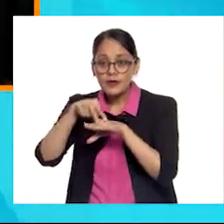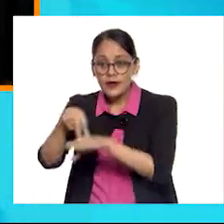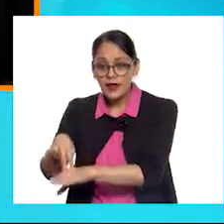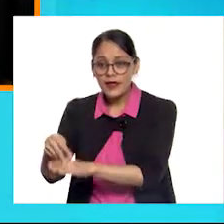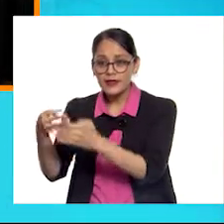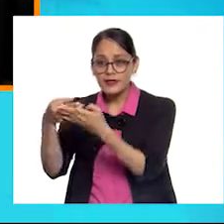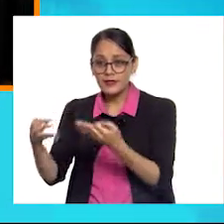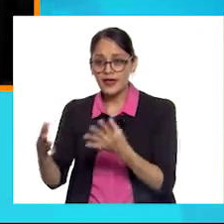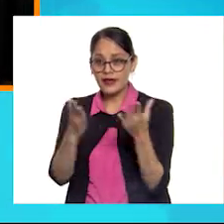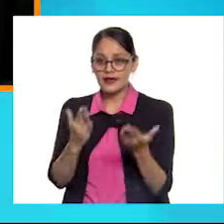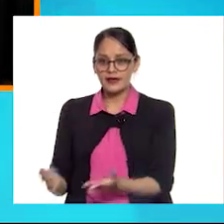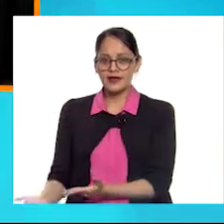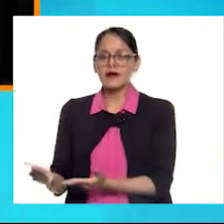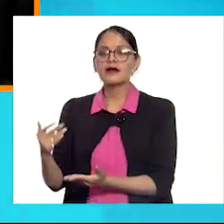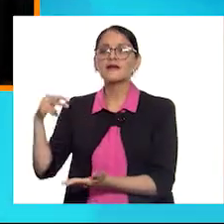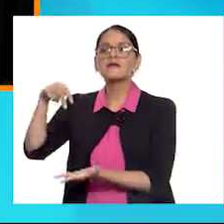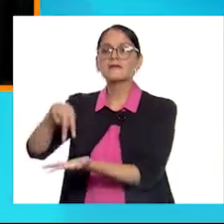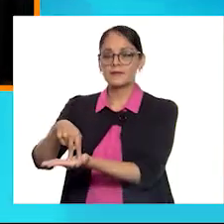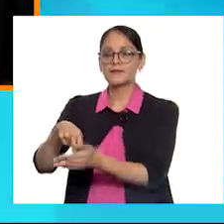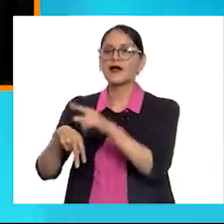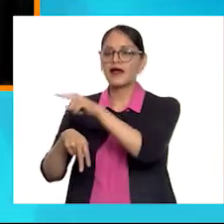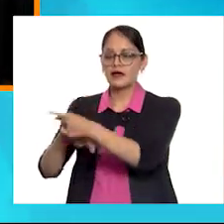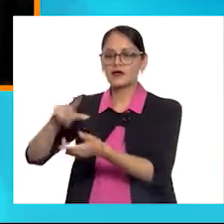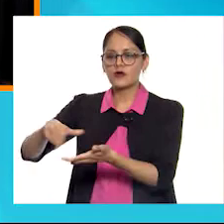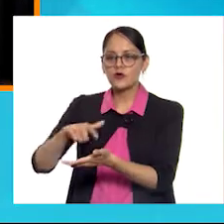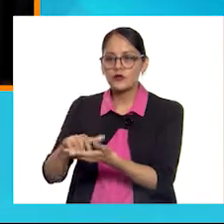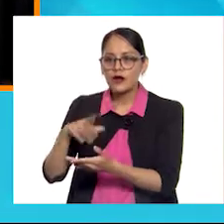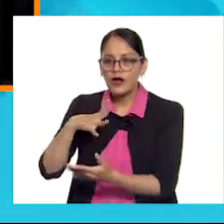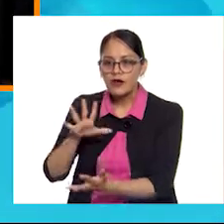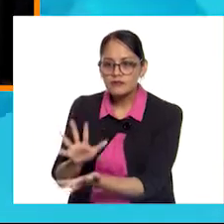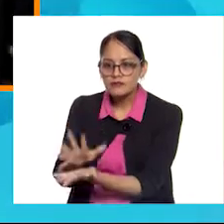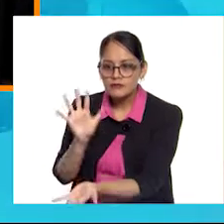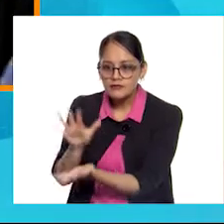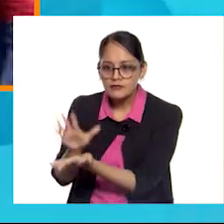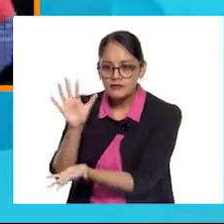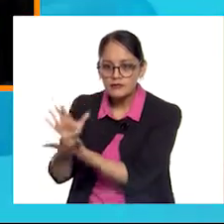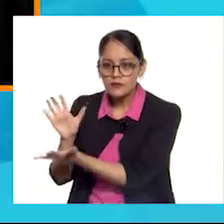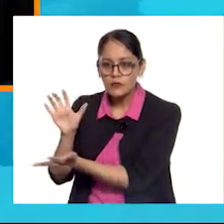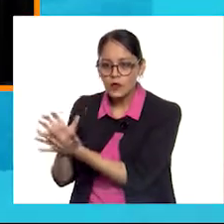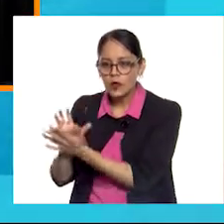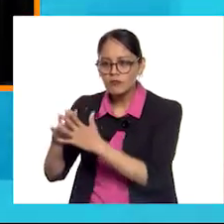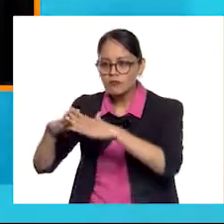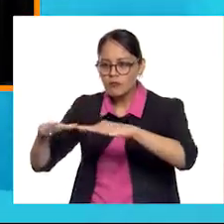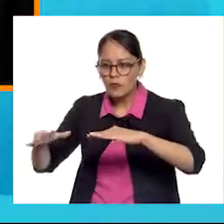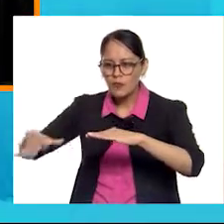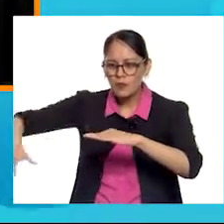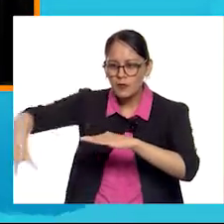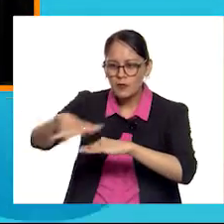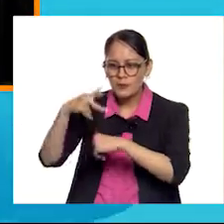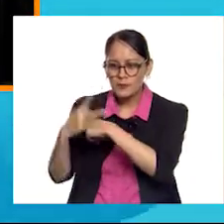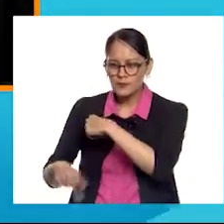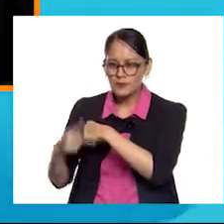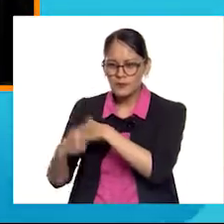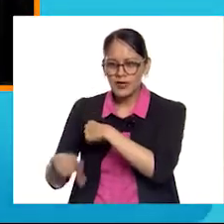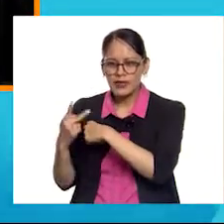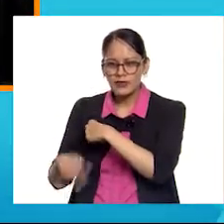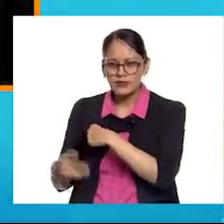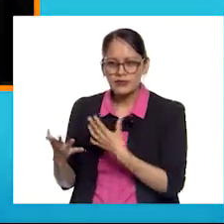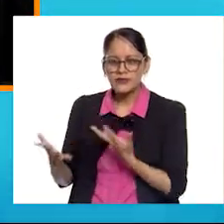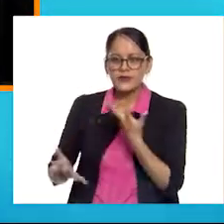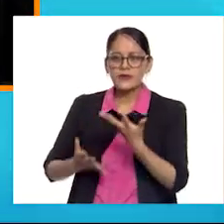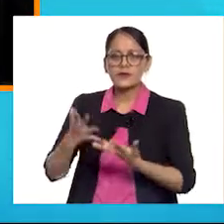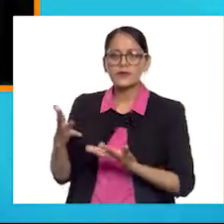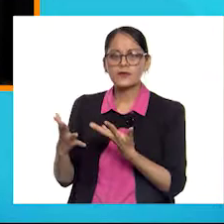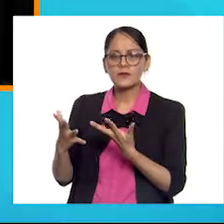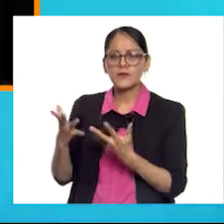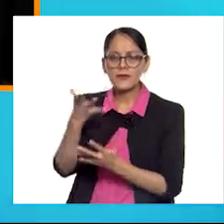tierra firme, llegó justo donde había unos cocodrilos, en un pantano muy peligroso. Así